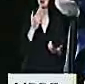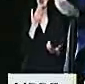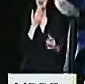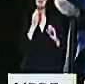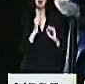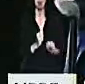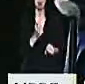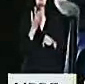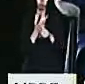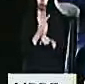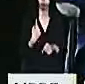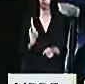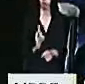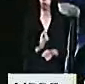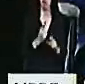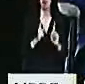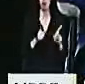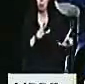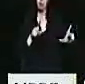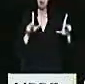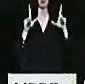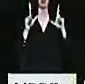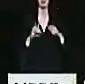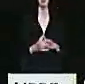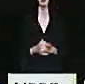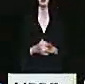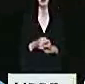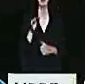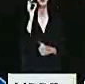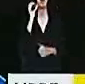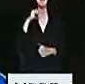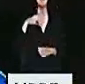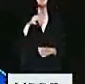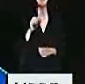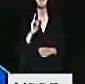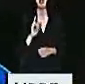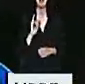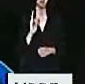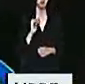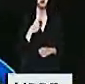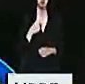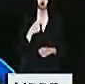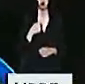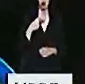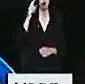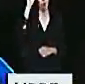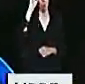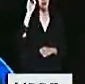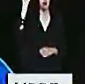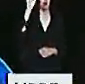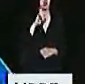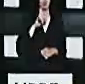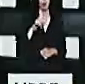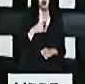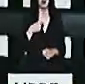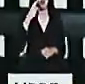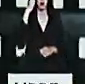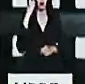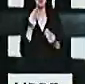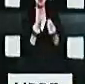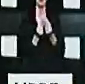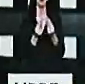también podrían existir y tenemos que partir con ese protagonismo. Mike, ¿cómo ves tú este...? Yo opino exactamente igual que tú, Alan. Creo mucho en las